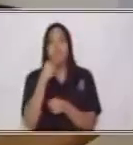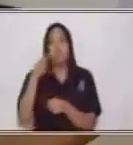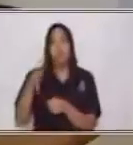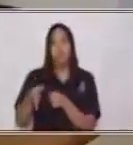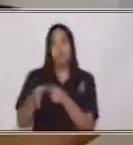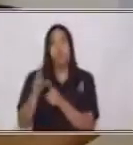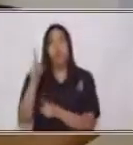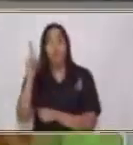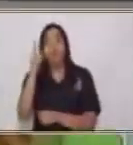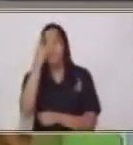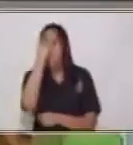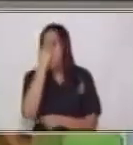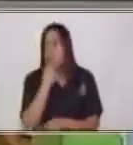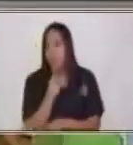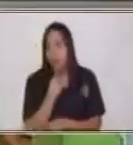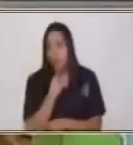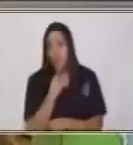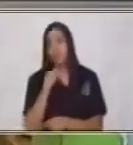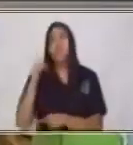de 1 centavo,